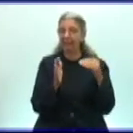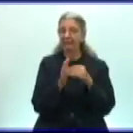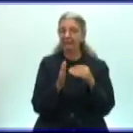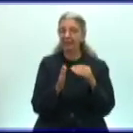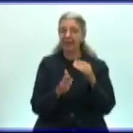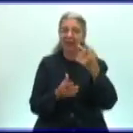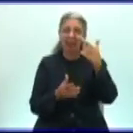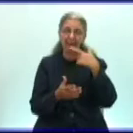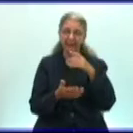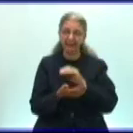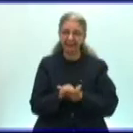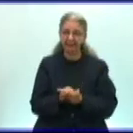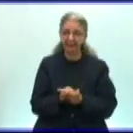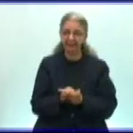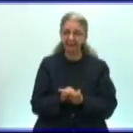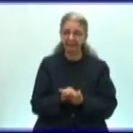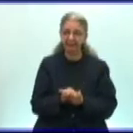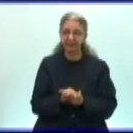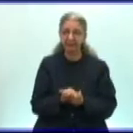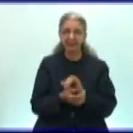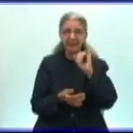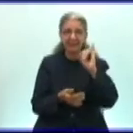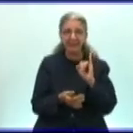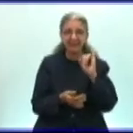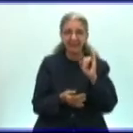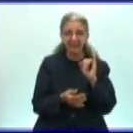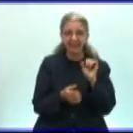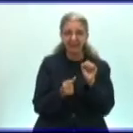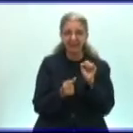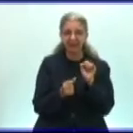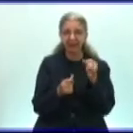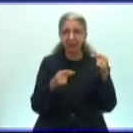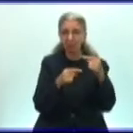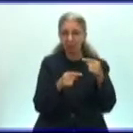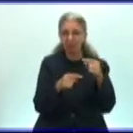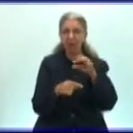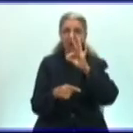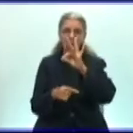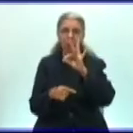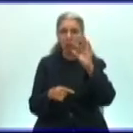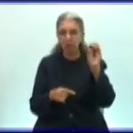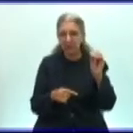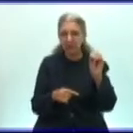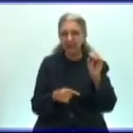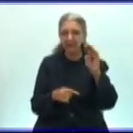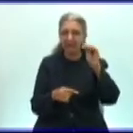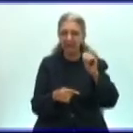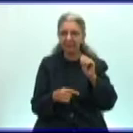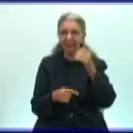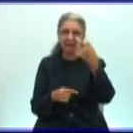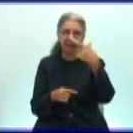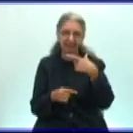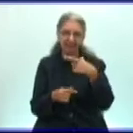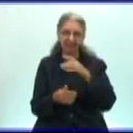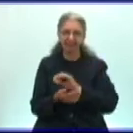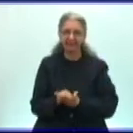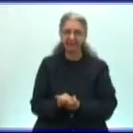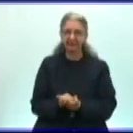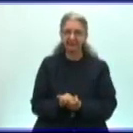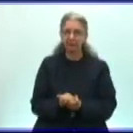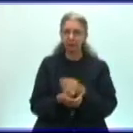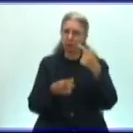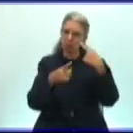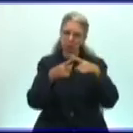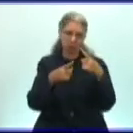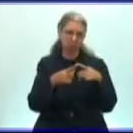el amperímetro es de 80 miliamperes. Pero recuerden que en el Sistema Internacional de Unidades podemos trabajar con otros